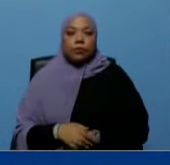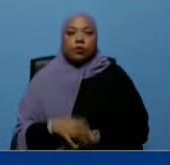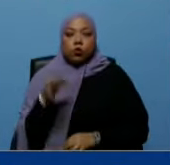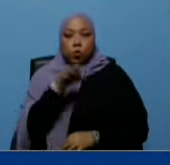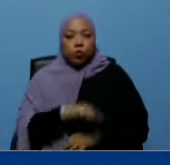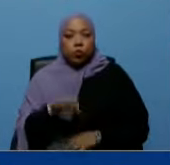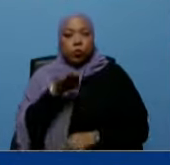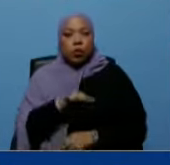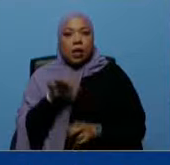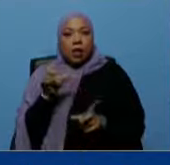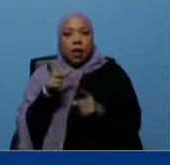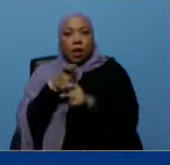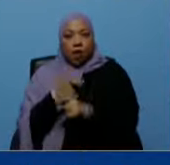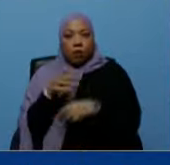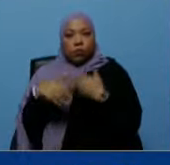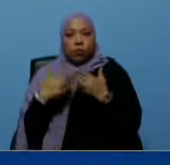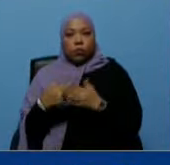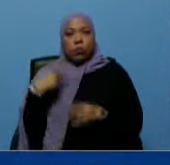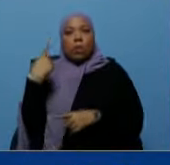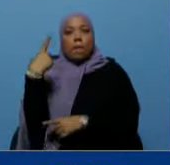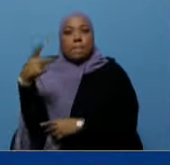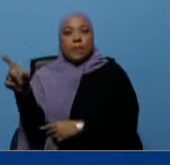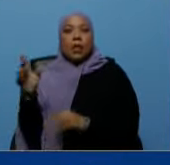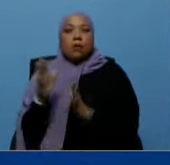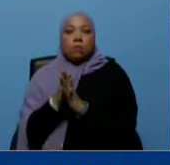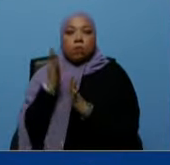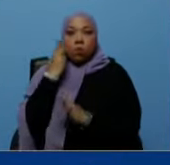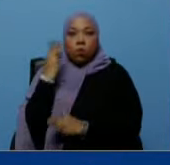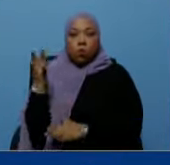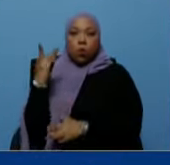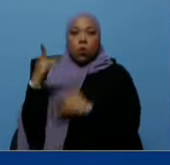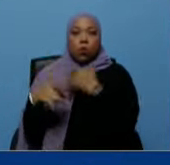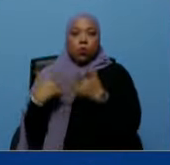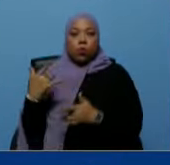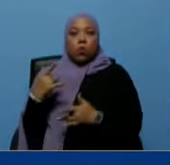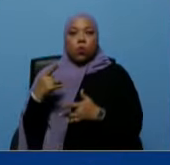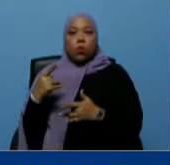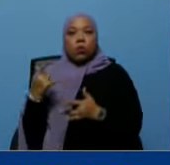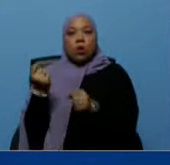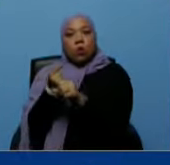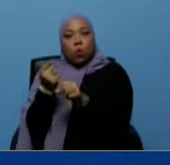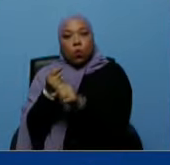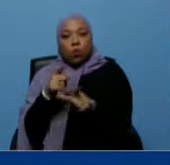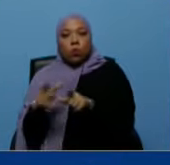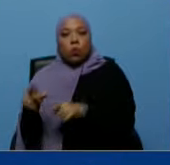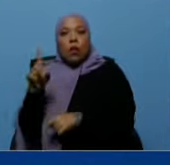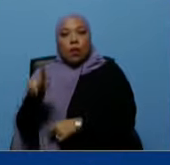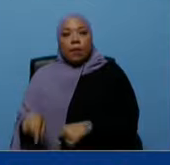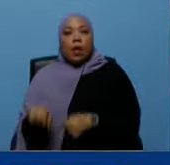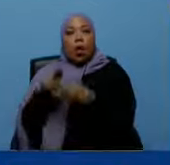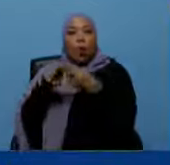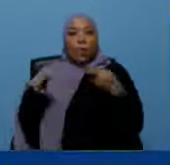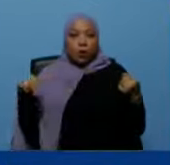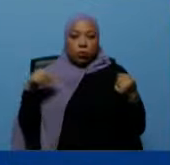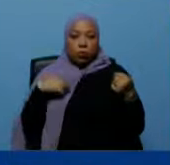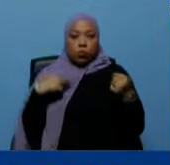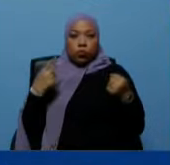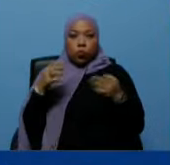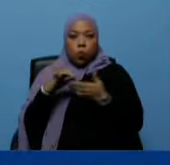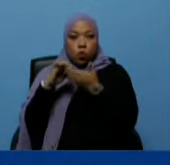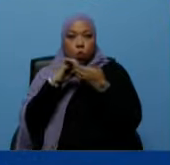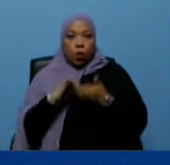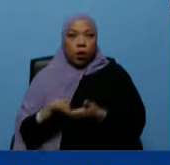Sociedad Anticancerosa, Parroquia Mercedes Díaz, para que entreguemos una obra que me comprometí con los